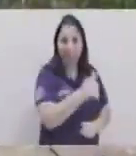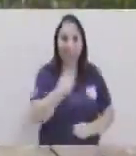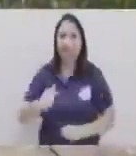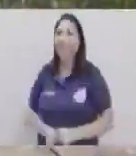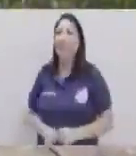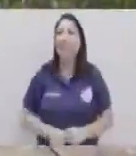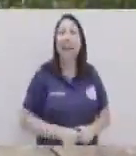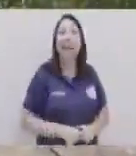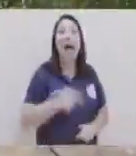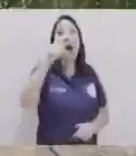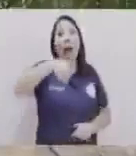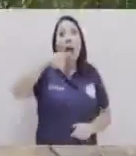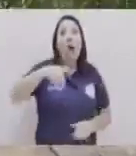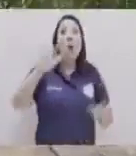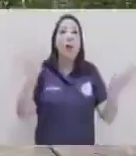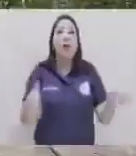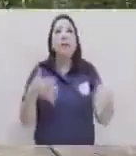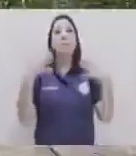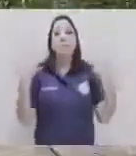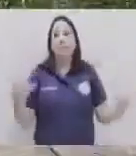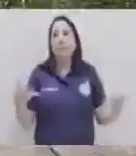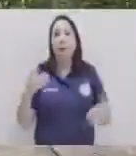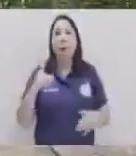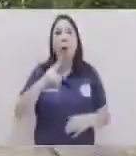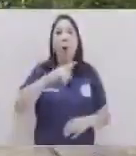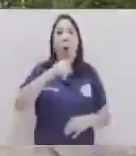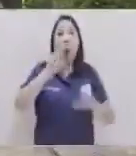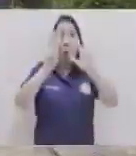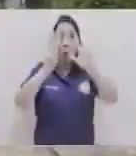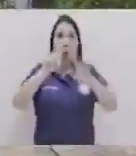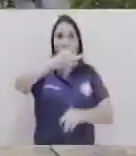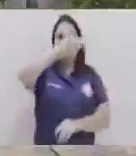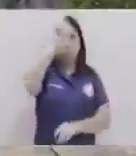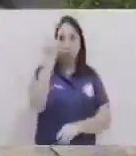Excelente. Ahora realizo un 8.